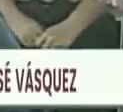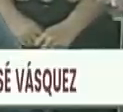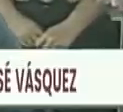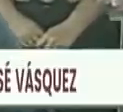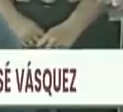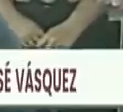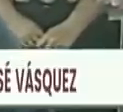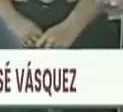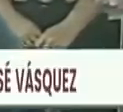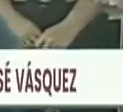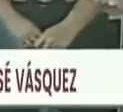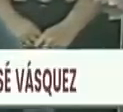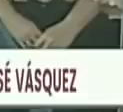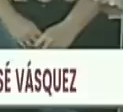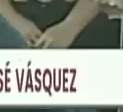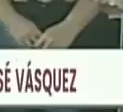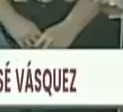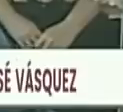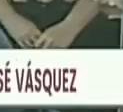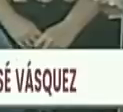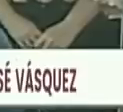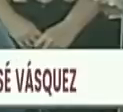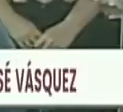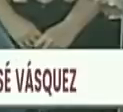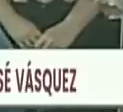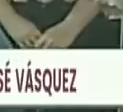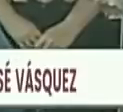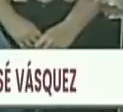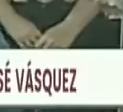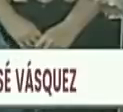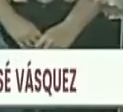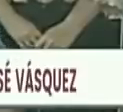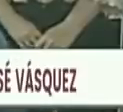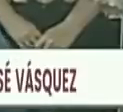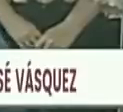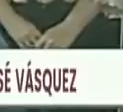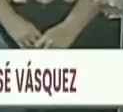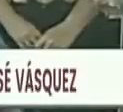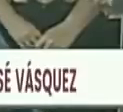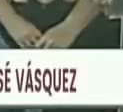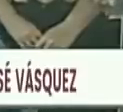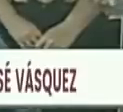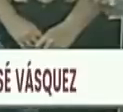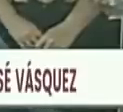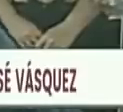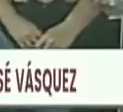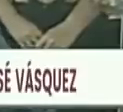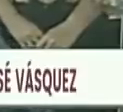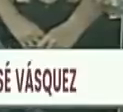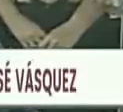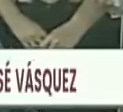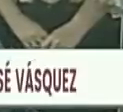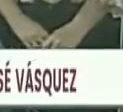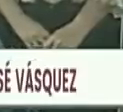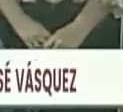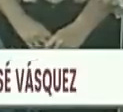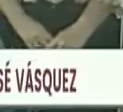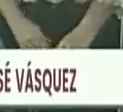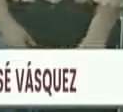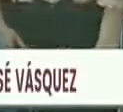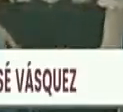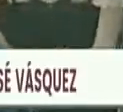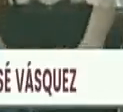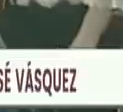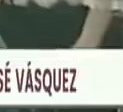Diosdado Cabello, que este es el primer estado de esta fase de juramentación de gobernadores y gobernadoras de los